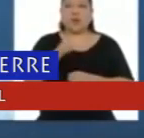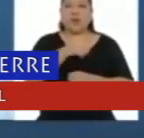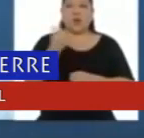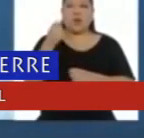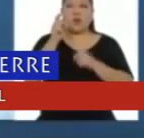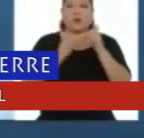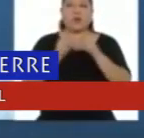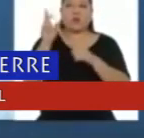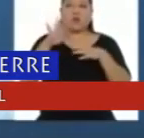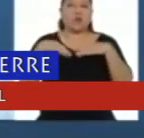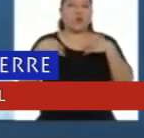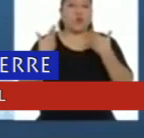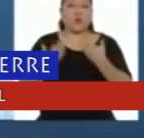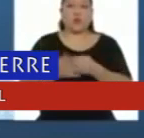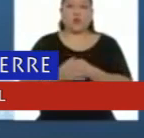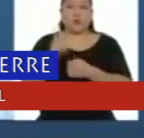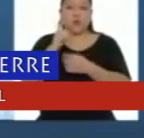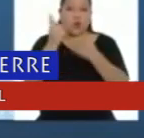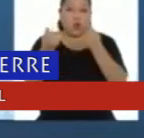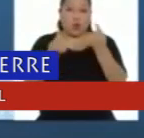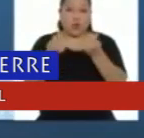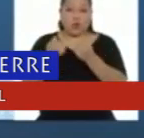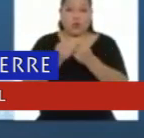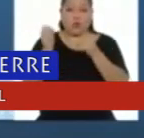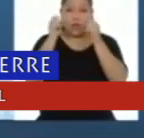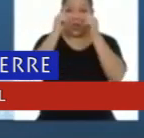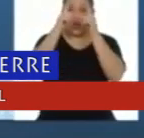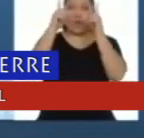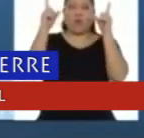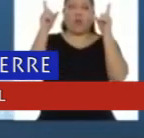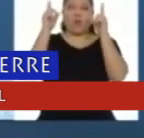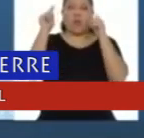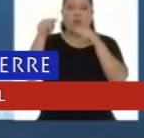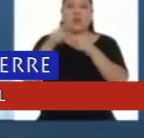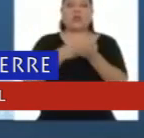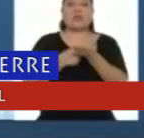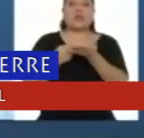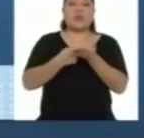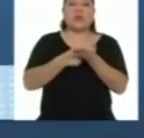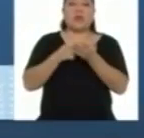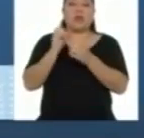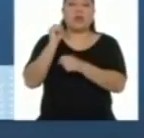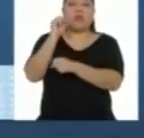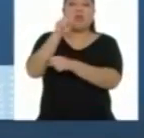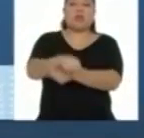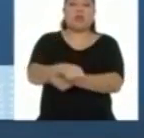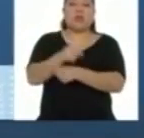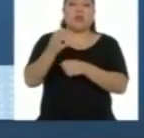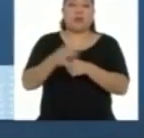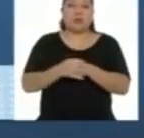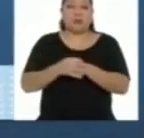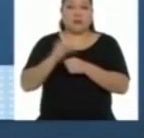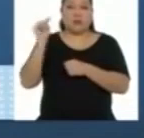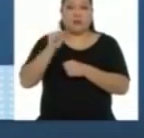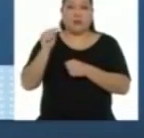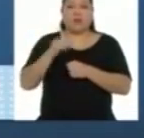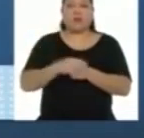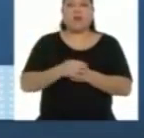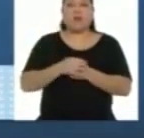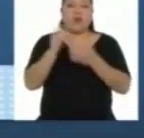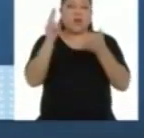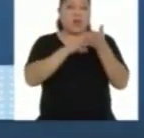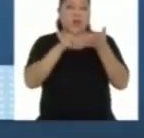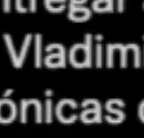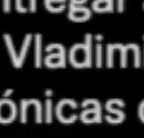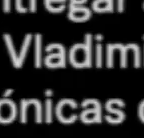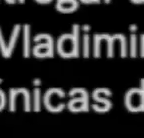naval para intentar sobornar al Jurado Nacional de Elecciones, la Marina manifestó que se iba a realizar las